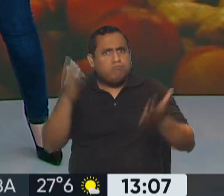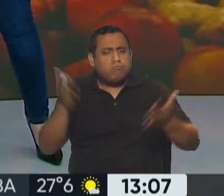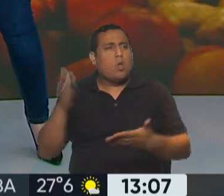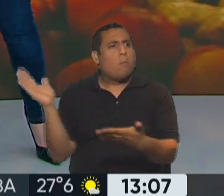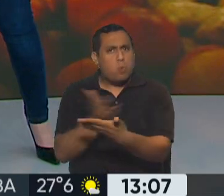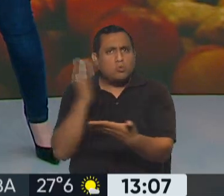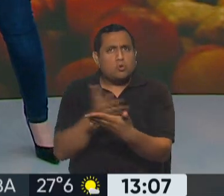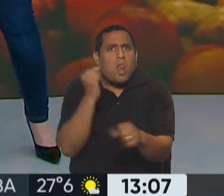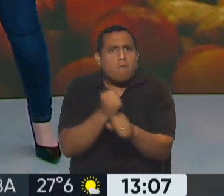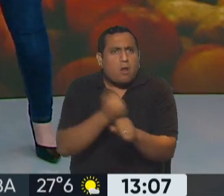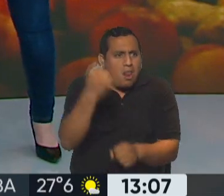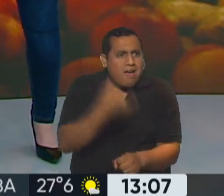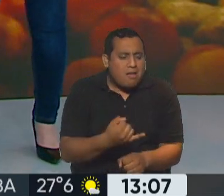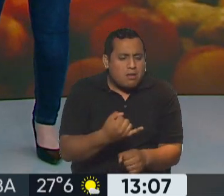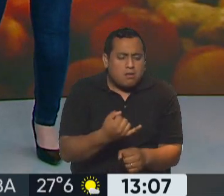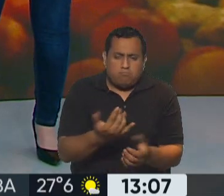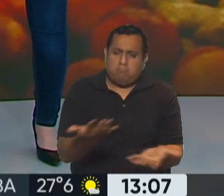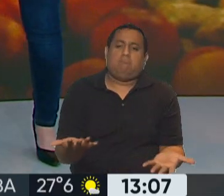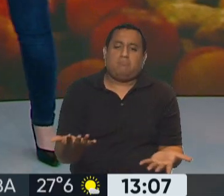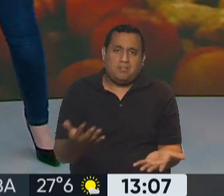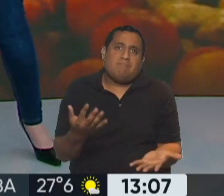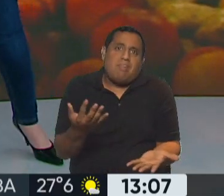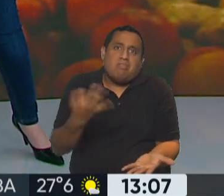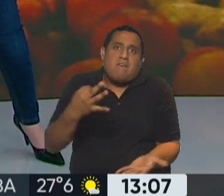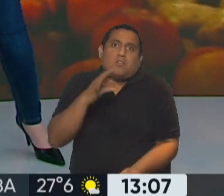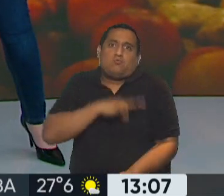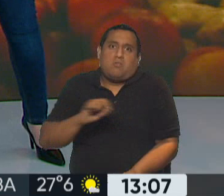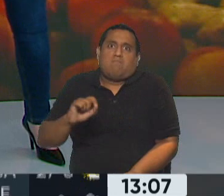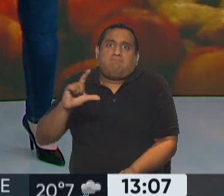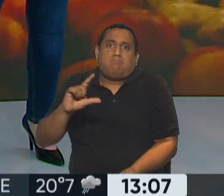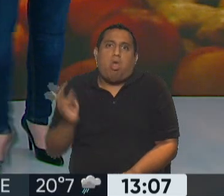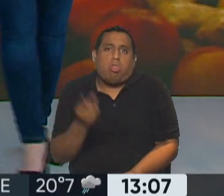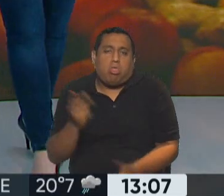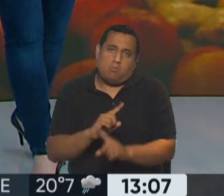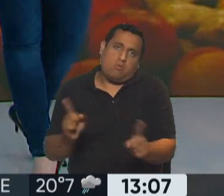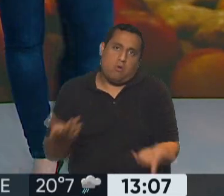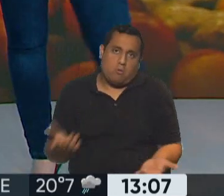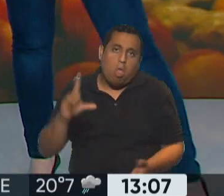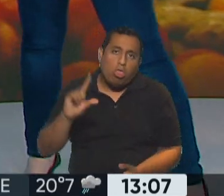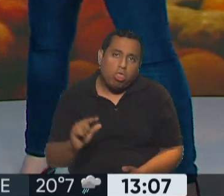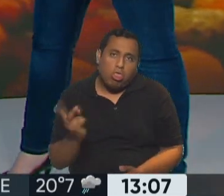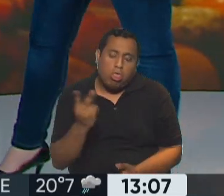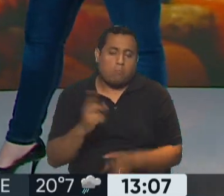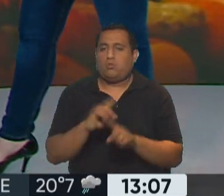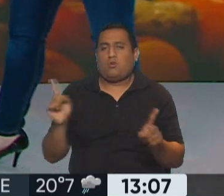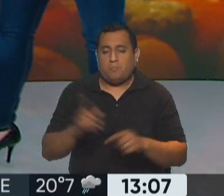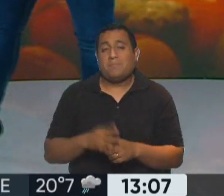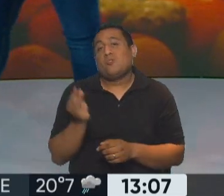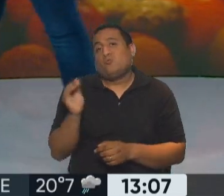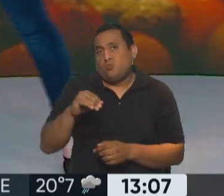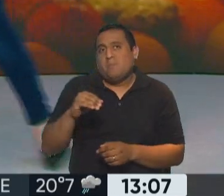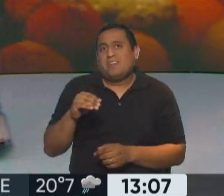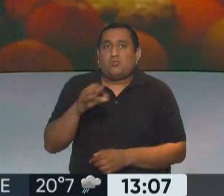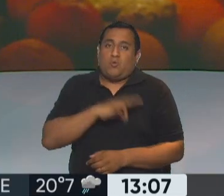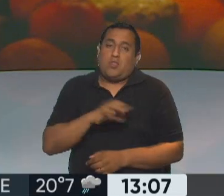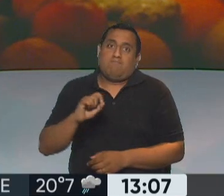productividad laboral, deberíamos lograr que los salarios no caigan como están cayendo. Bueno, la suma fija tiende a esto. Avancemos.